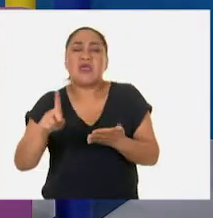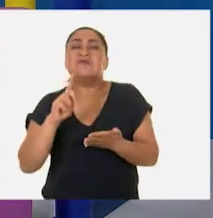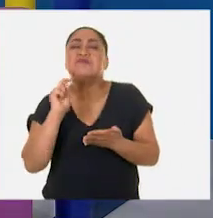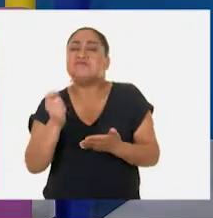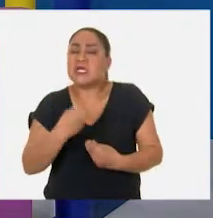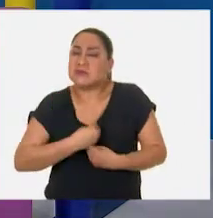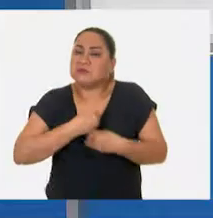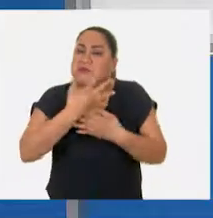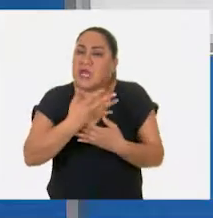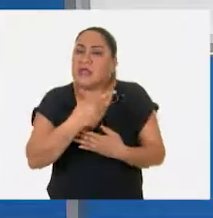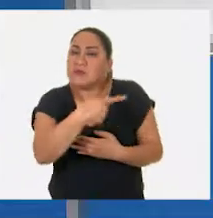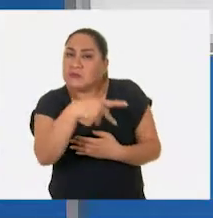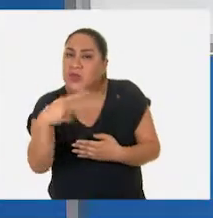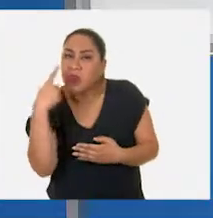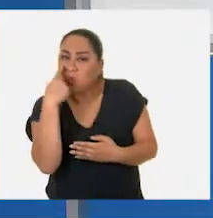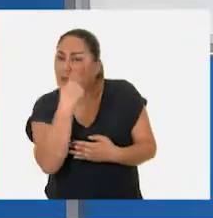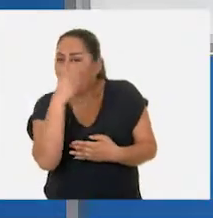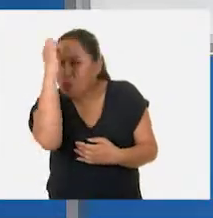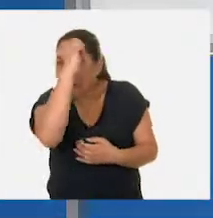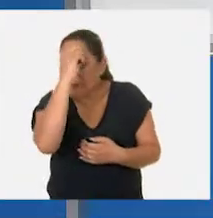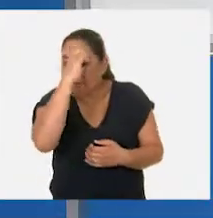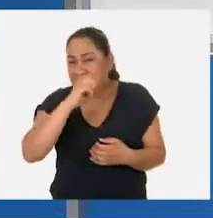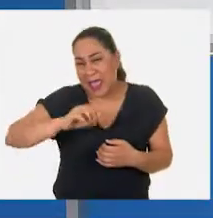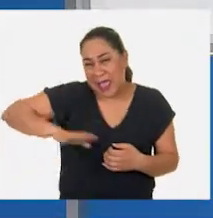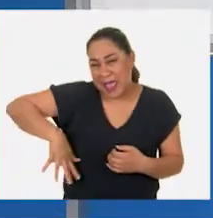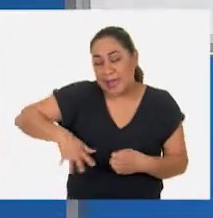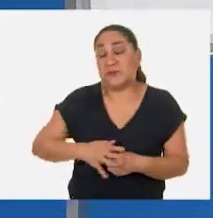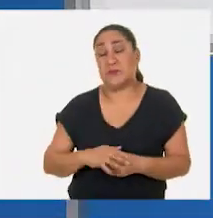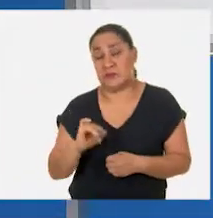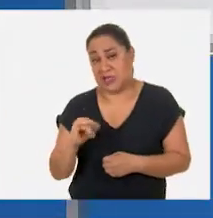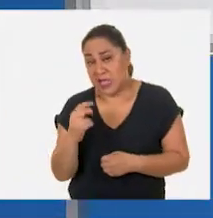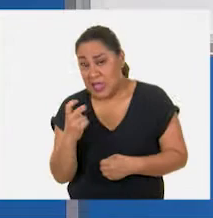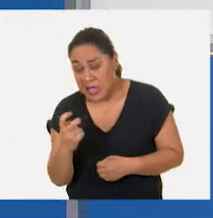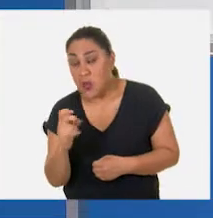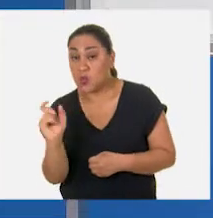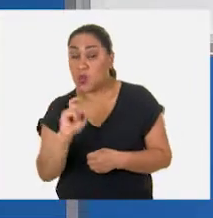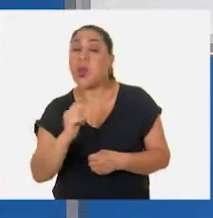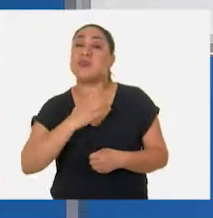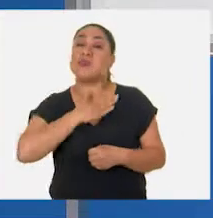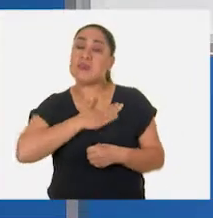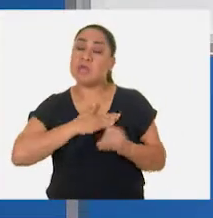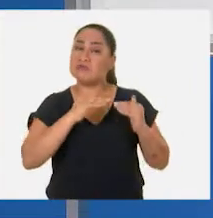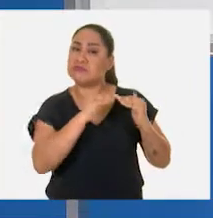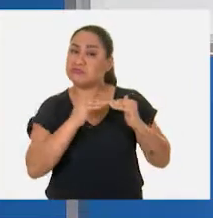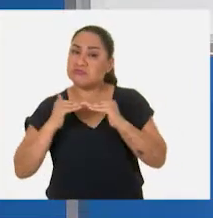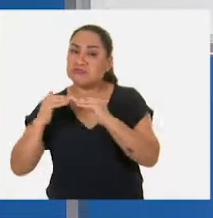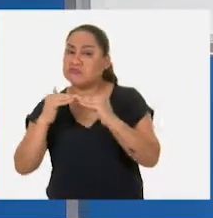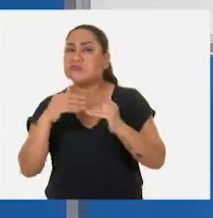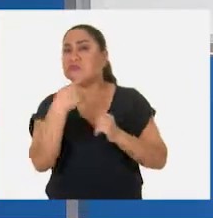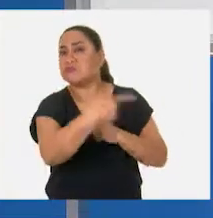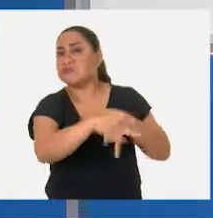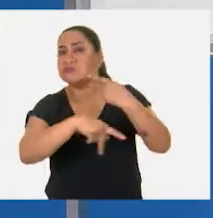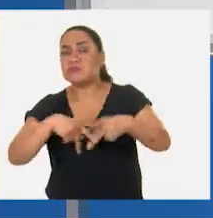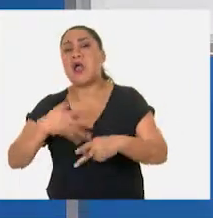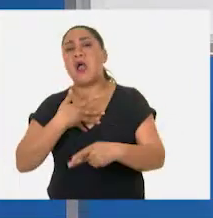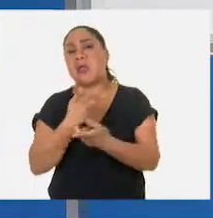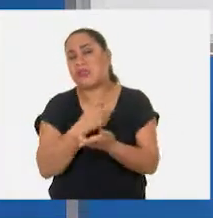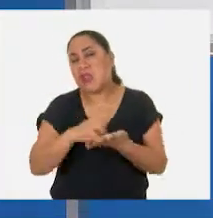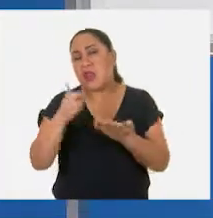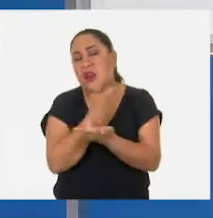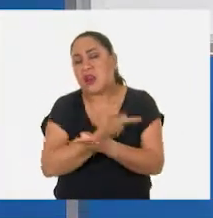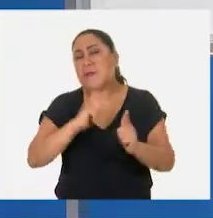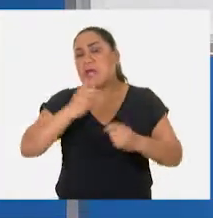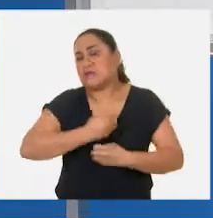rato. ¿No? Correcto. En una democracia las personas tenemos la opción de expresar con libertad y respeto